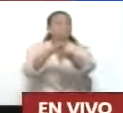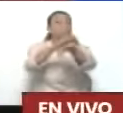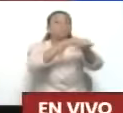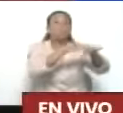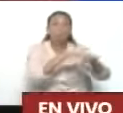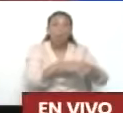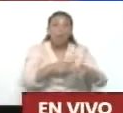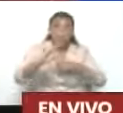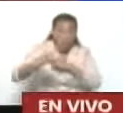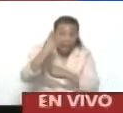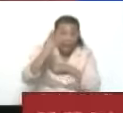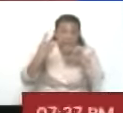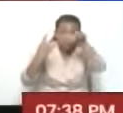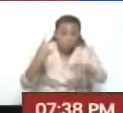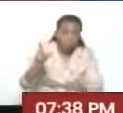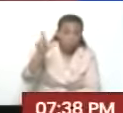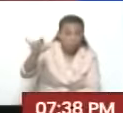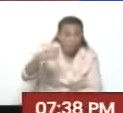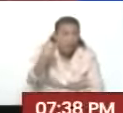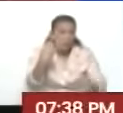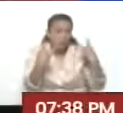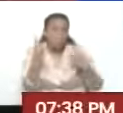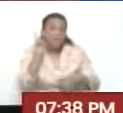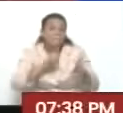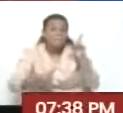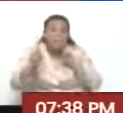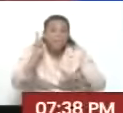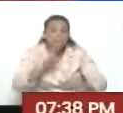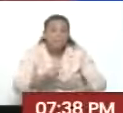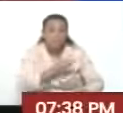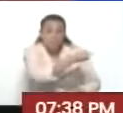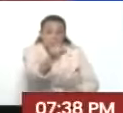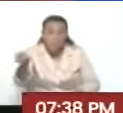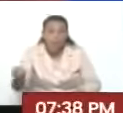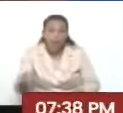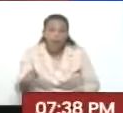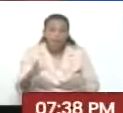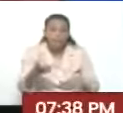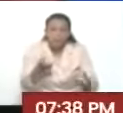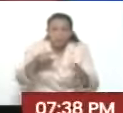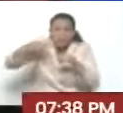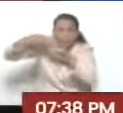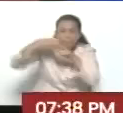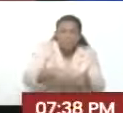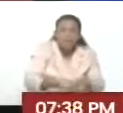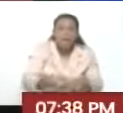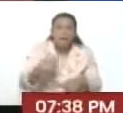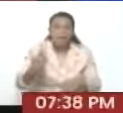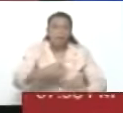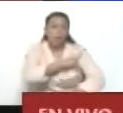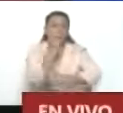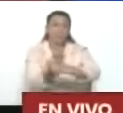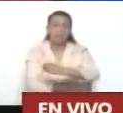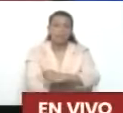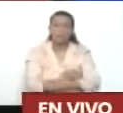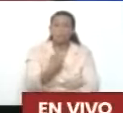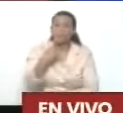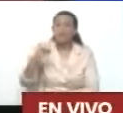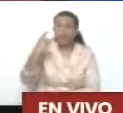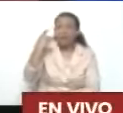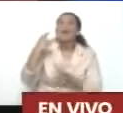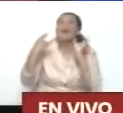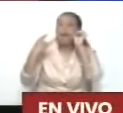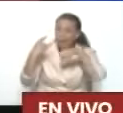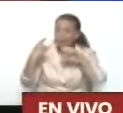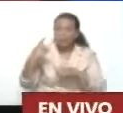por el engaño y la mentira, se nos ha dominado más que por la fuerza. Un